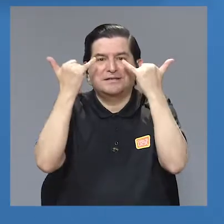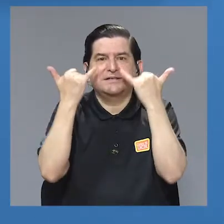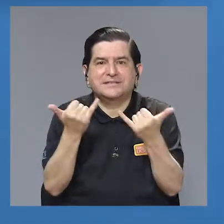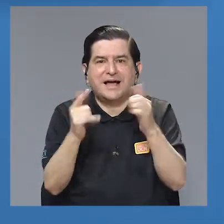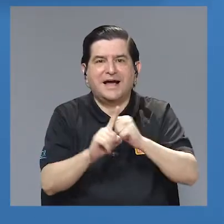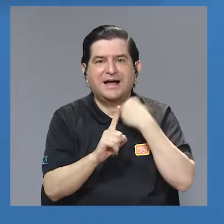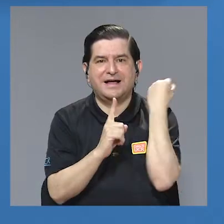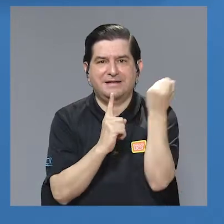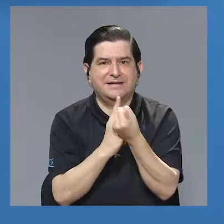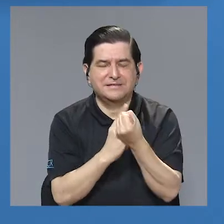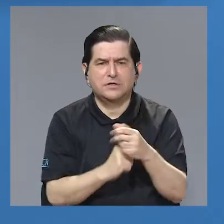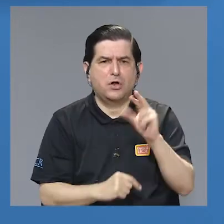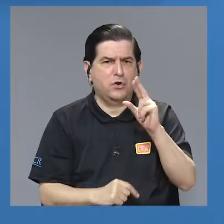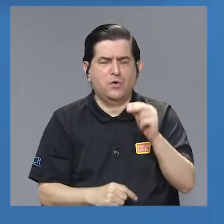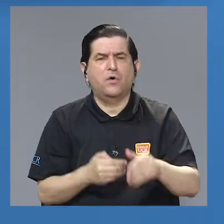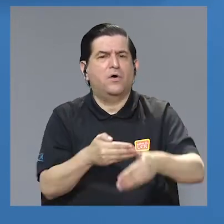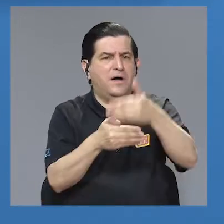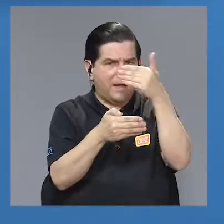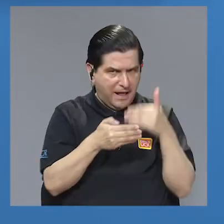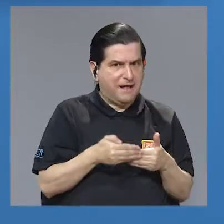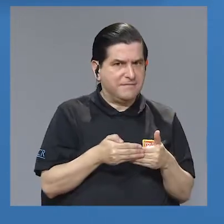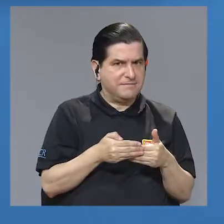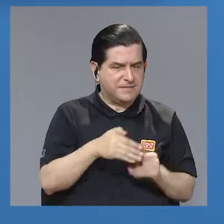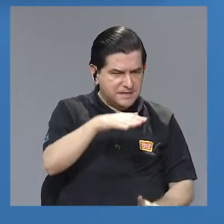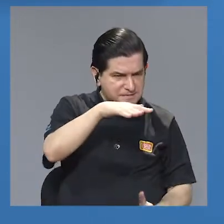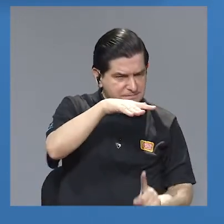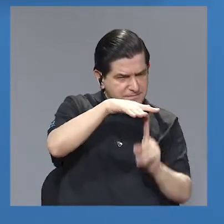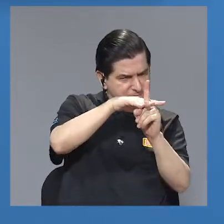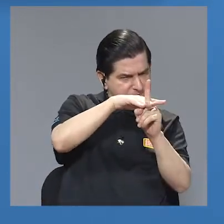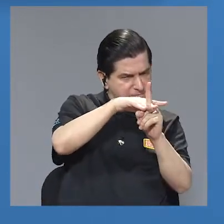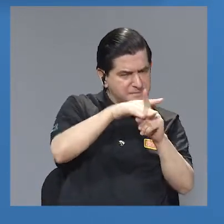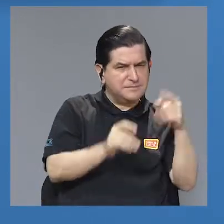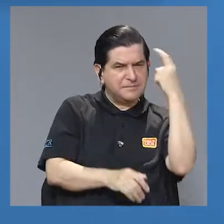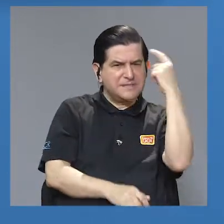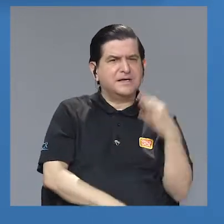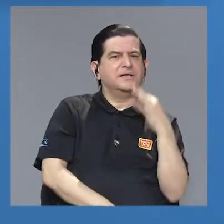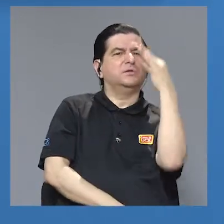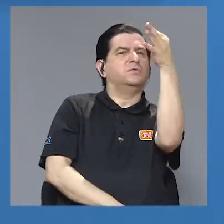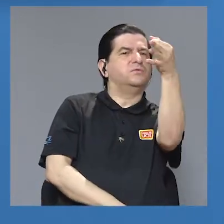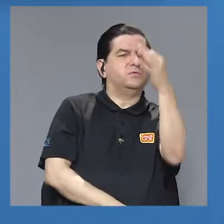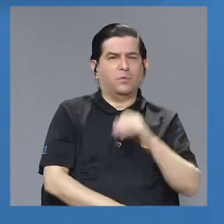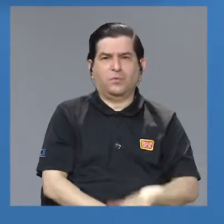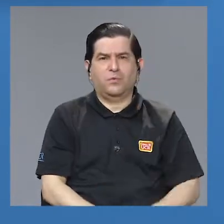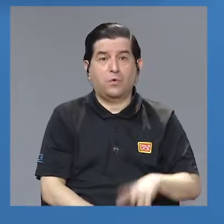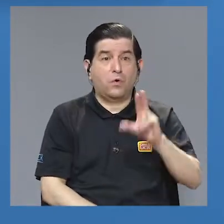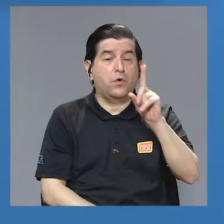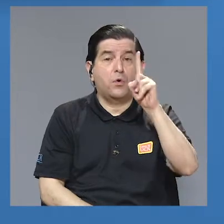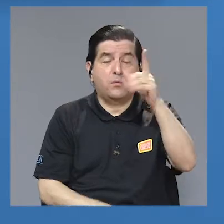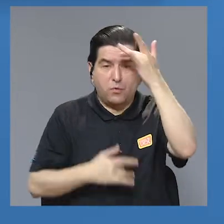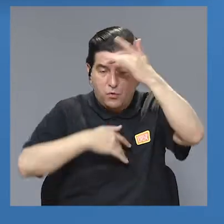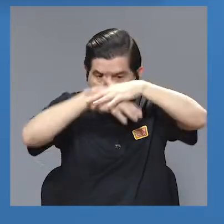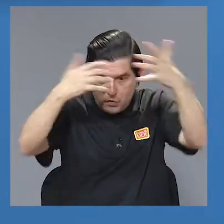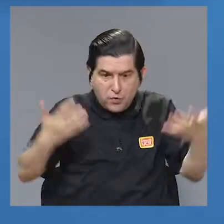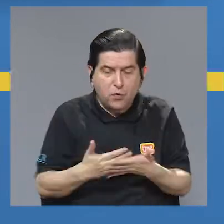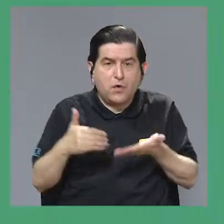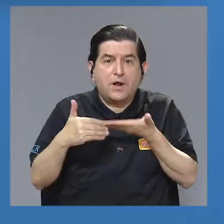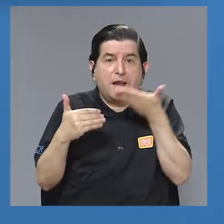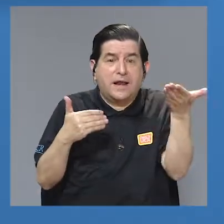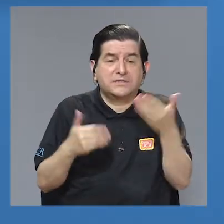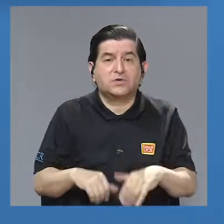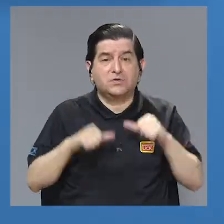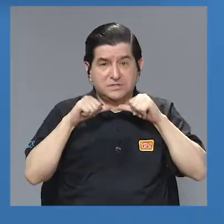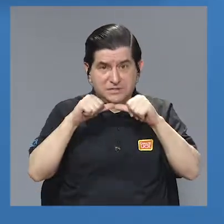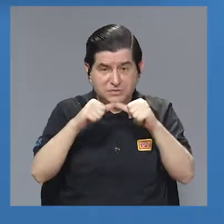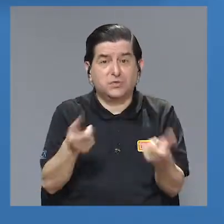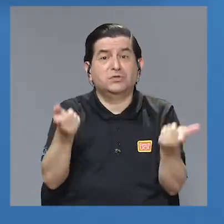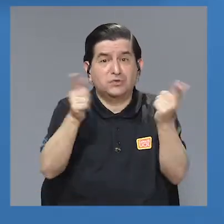atender la situación, sino cómo poder visualizar a largo plazo, digamos que no por una pandemia estas cosas